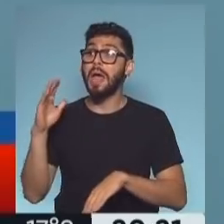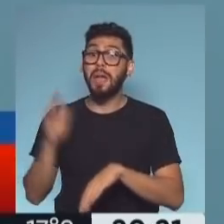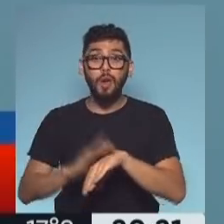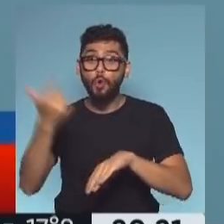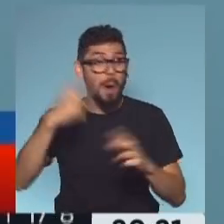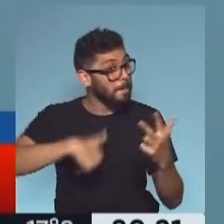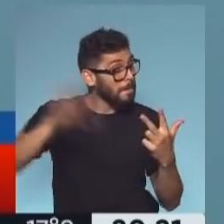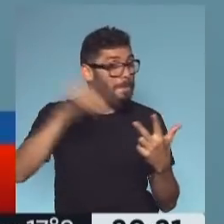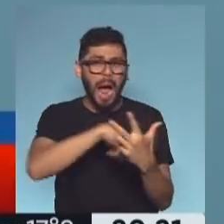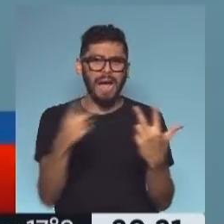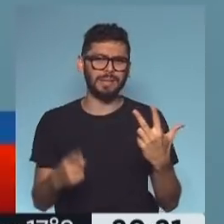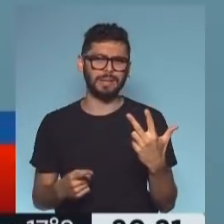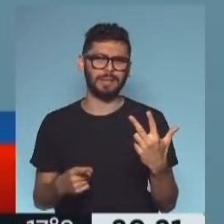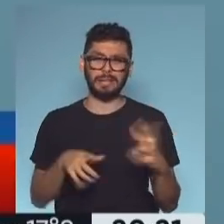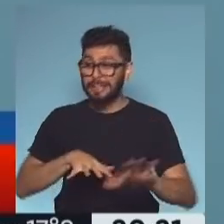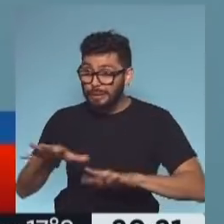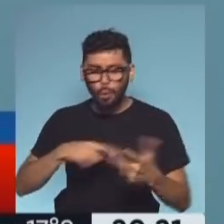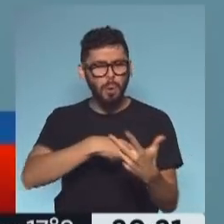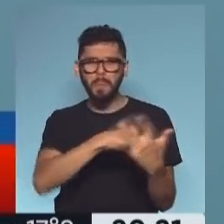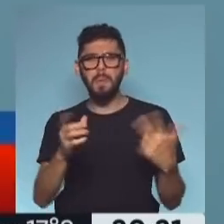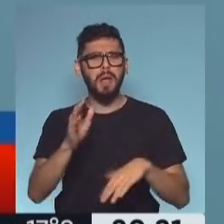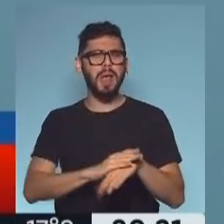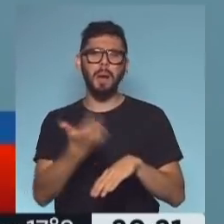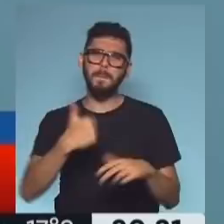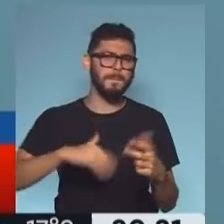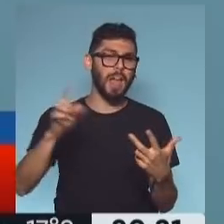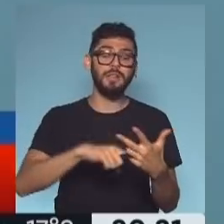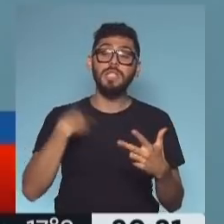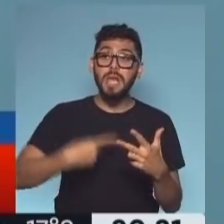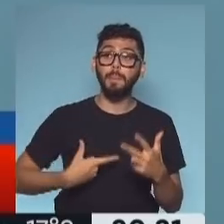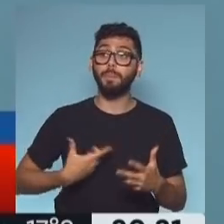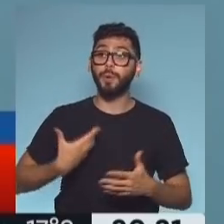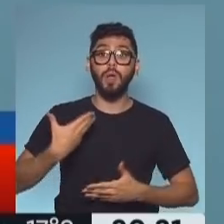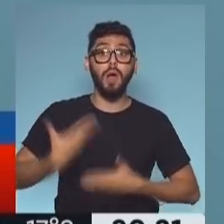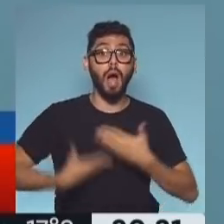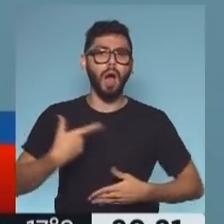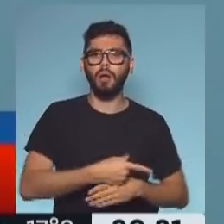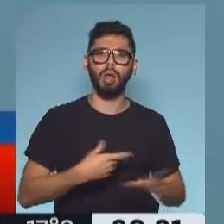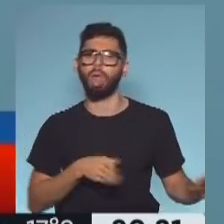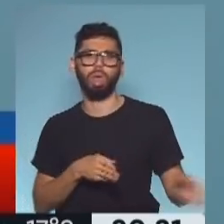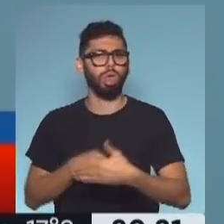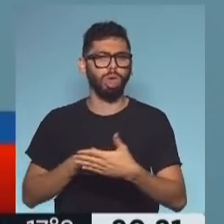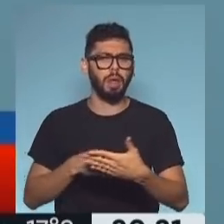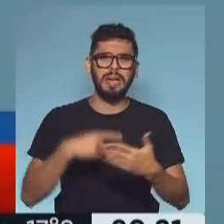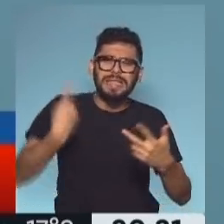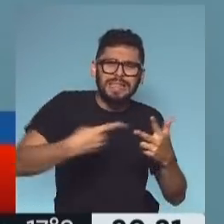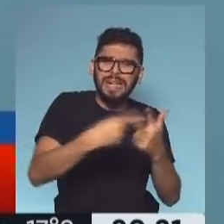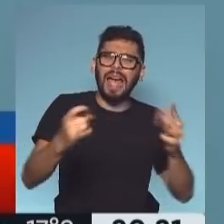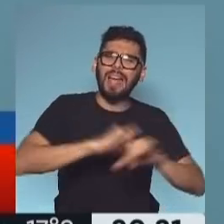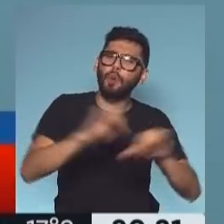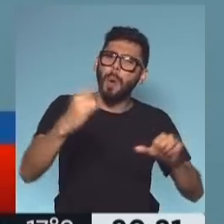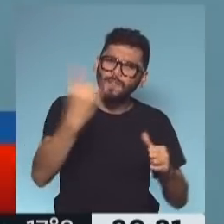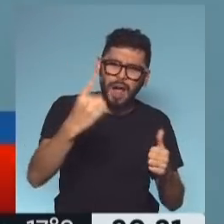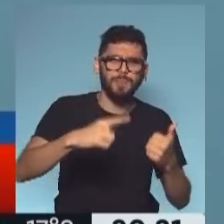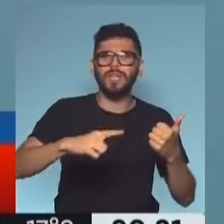conozco en este contexto. Que todo el tiempo están poniendo palos en la rueda, que todo el tiempo están profiriendo información falsa, que todo el tiempo